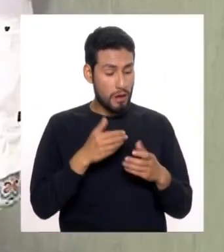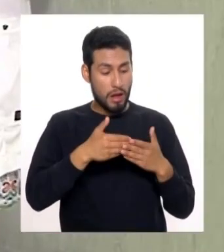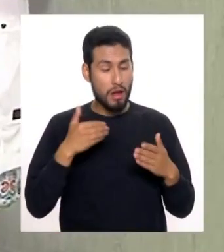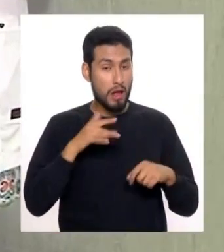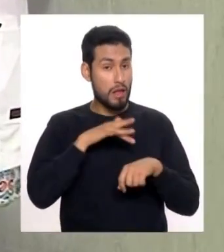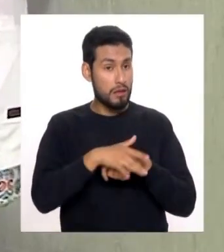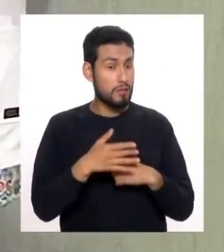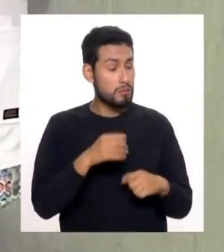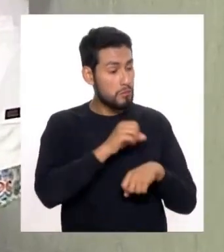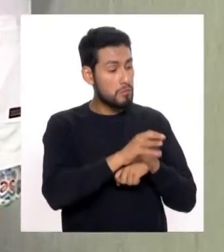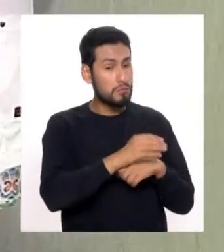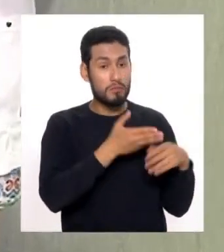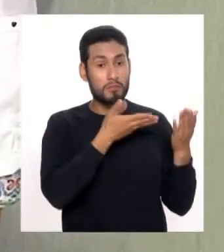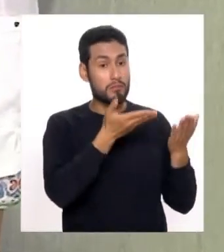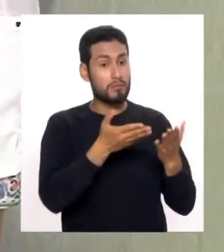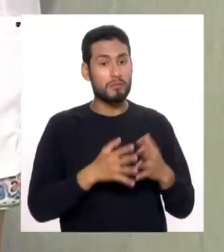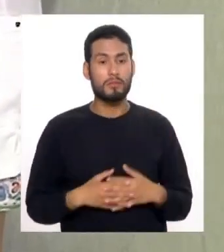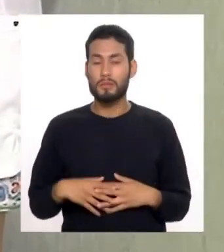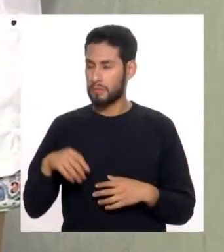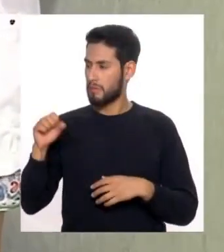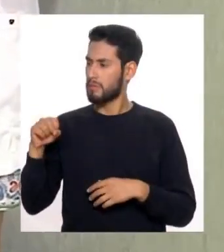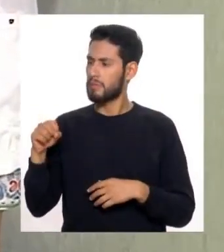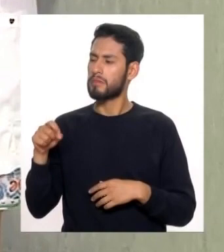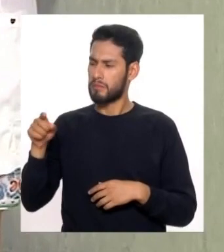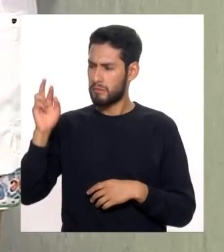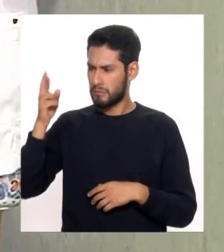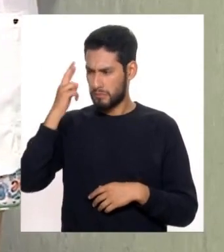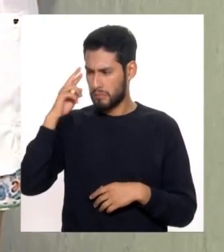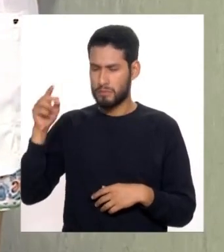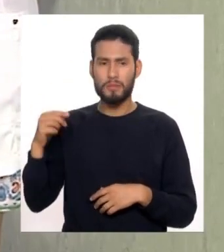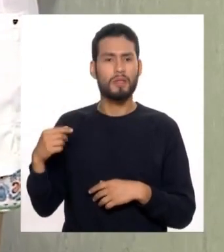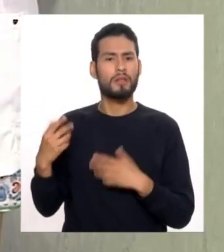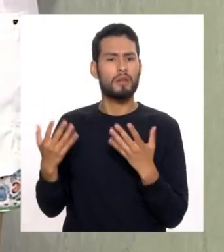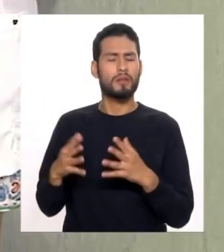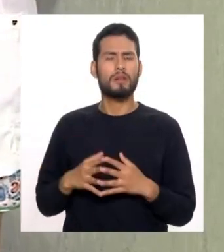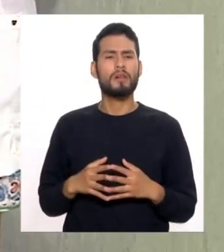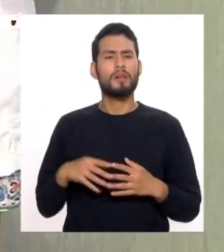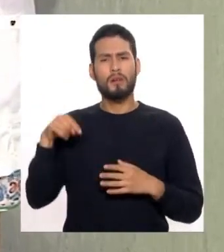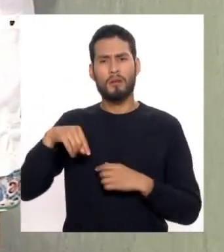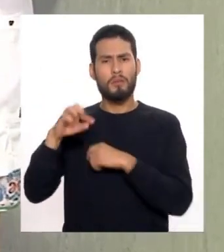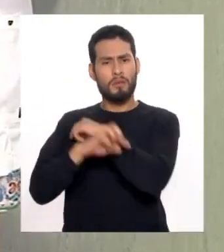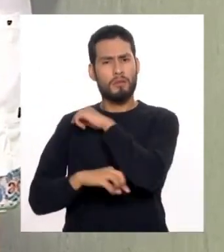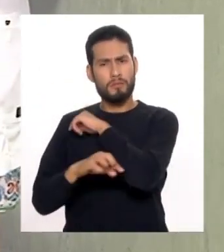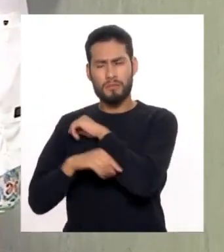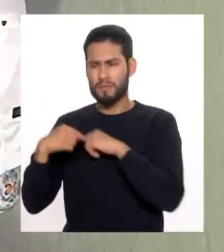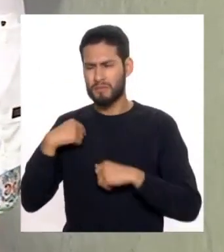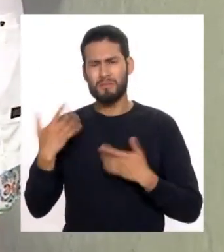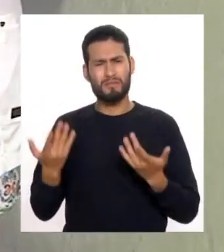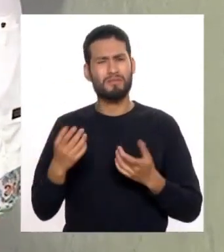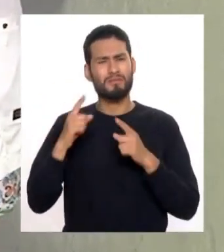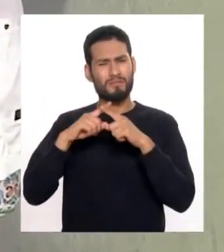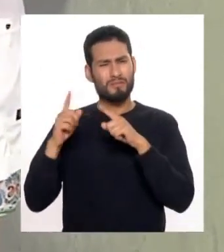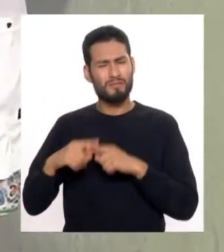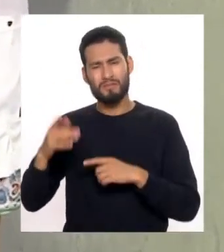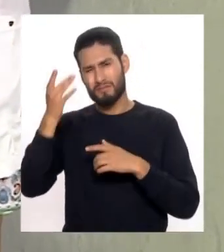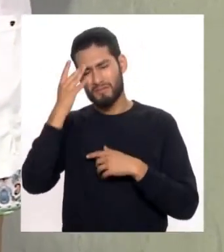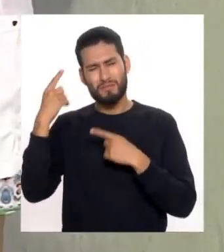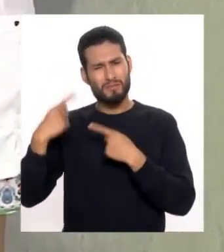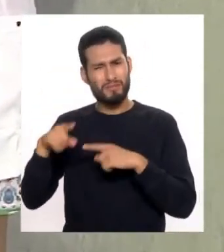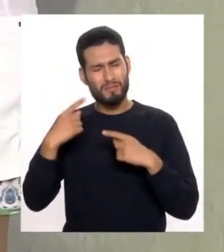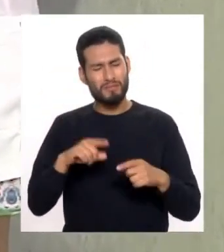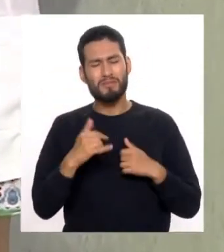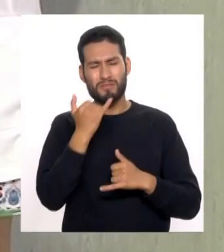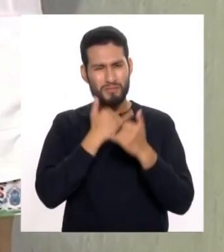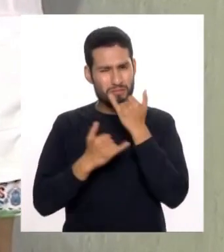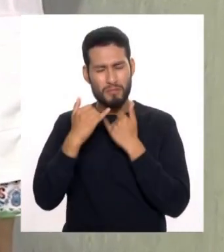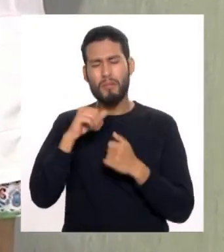a tiempo, Sí. ¿correcto? Sí, Aura, pues tienes toda la razón. Creo que nosotros en nuestro país estamos adoleciendo de esta parte, el